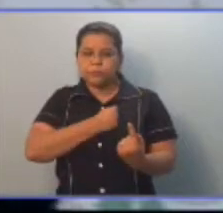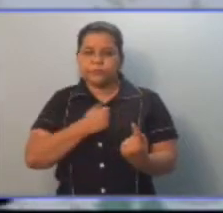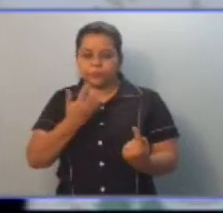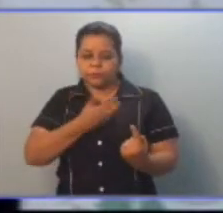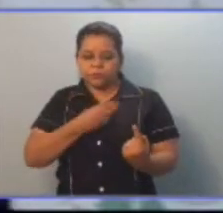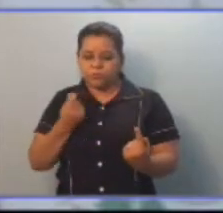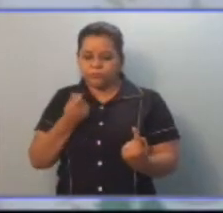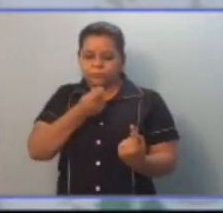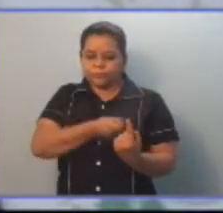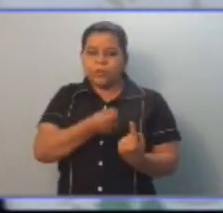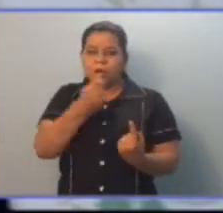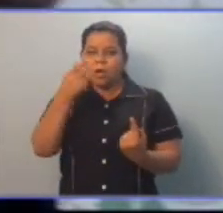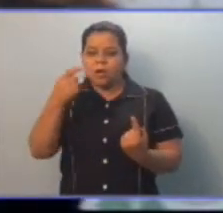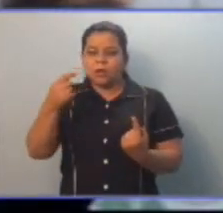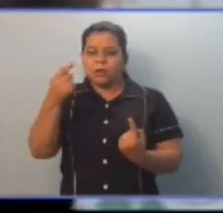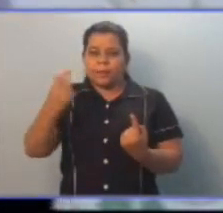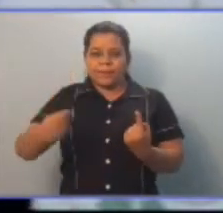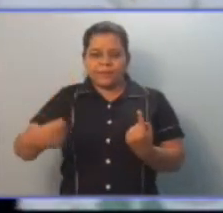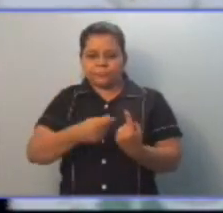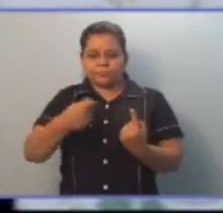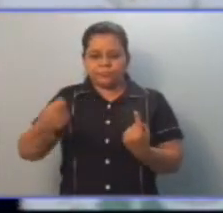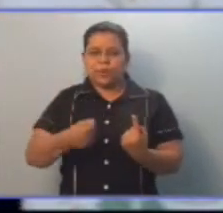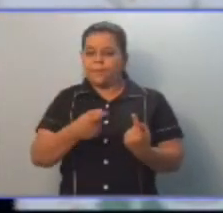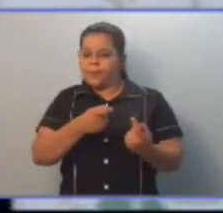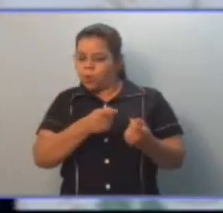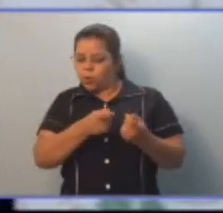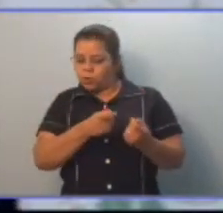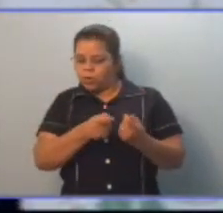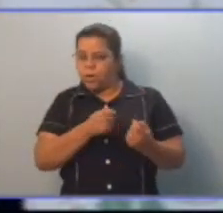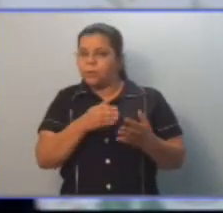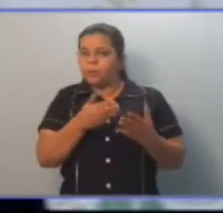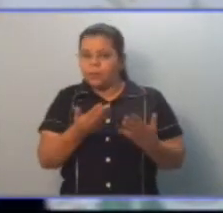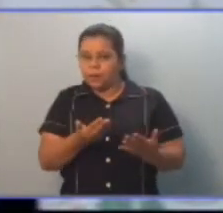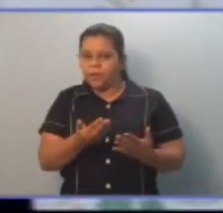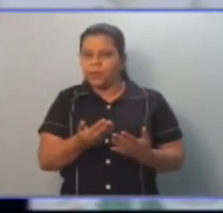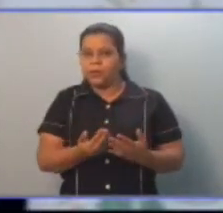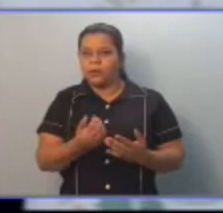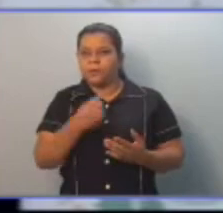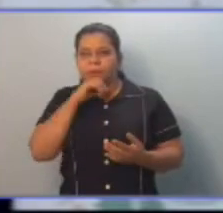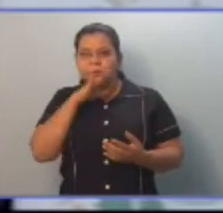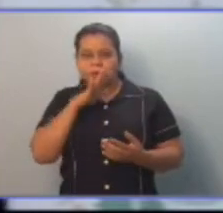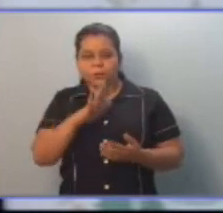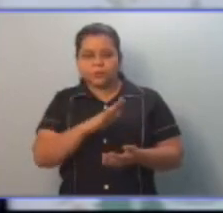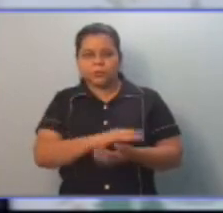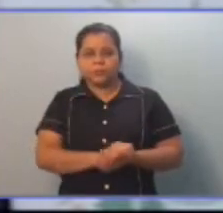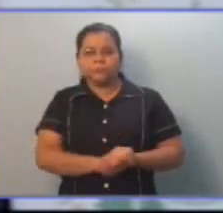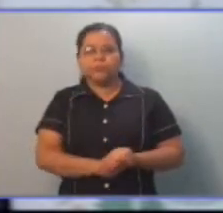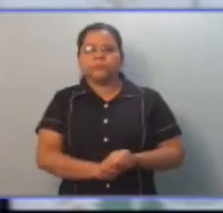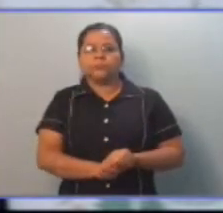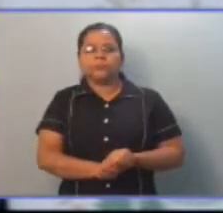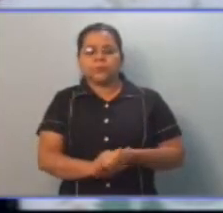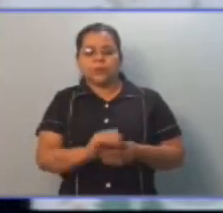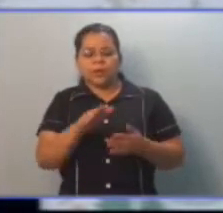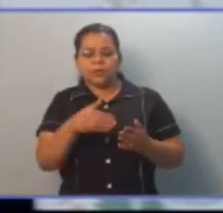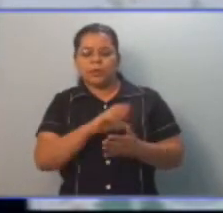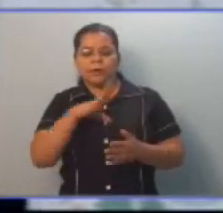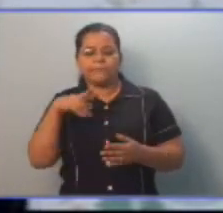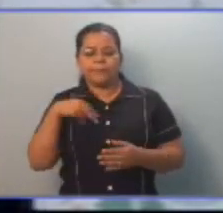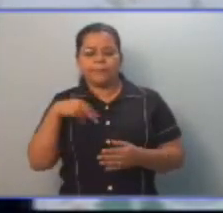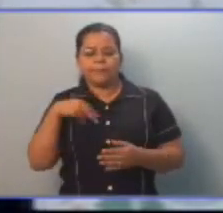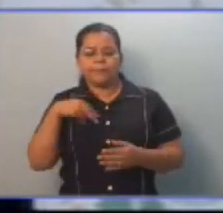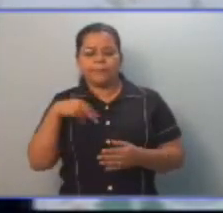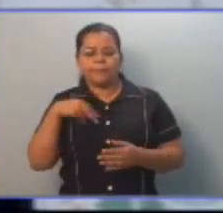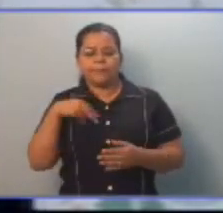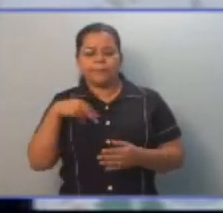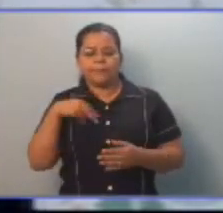un control de víctimas, porque si no nos va a salir que el primo, el tío, el abuelo son víctimas del que murió en aquel momento, y el Estado va a haber un momento que no va a